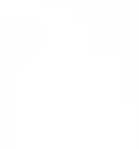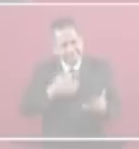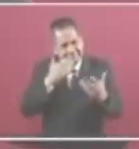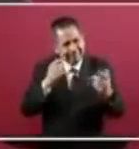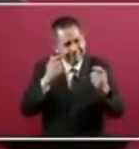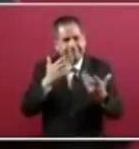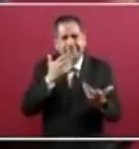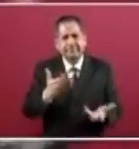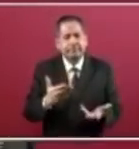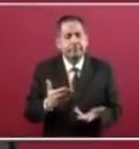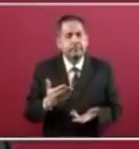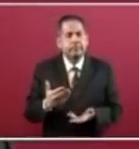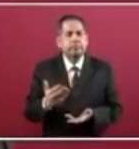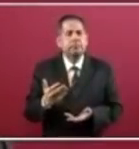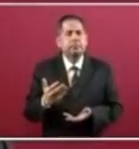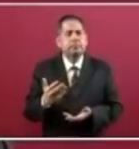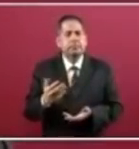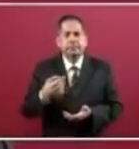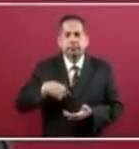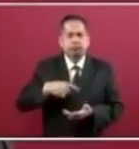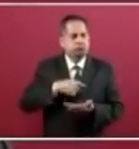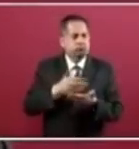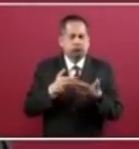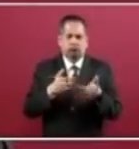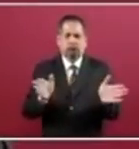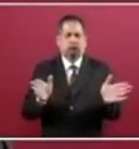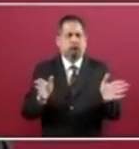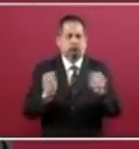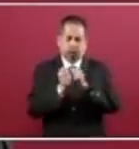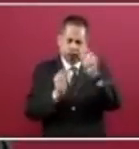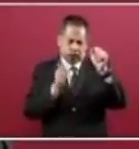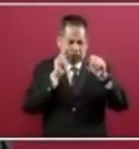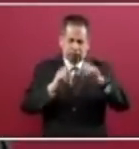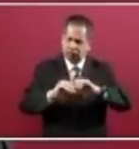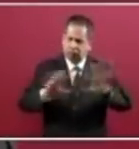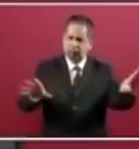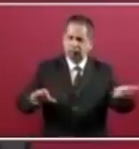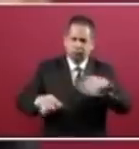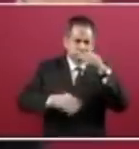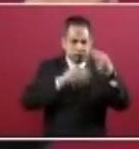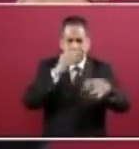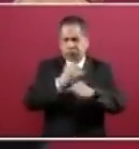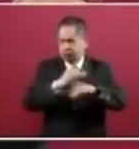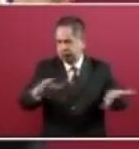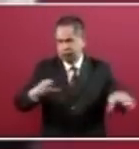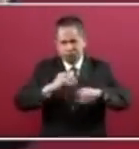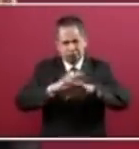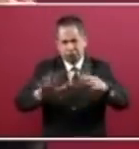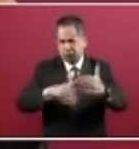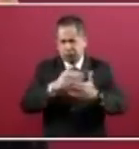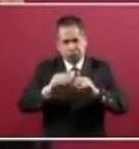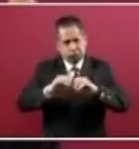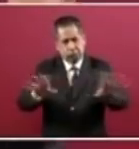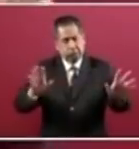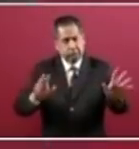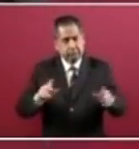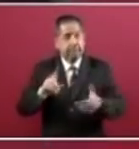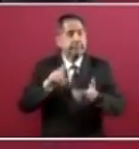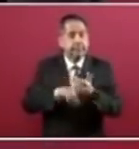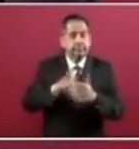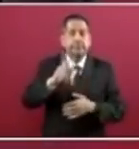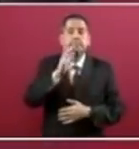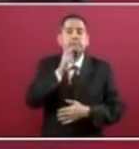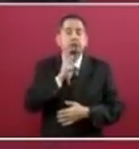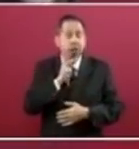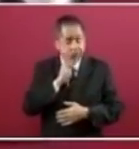públicos. Estamos ventilando todo, todo, todo, todo. Entonces, el caso de Pemex,